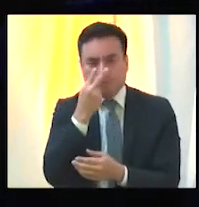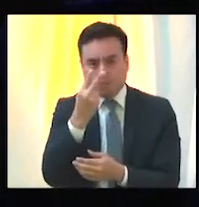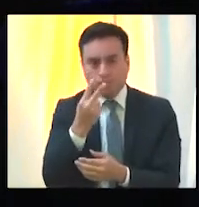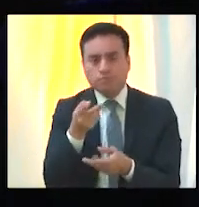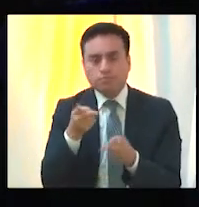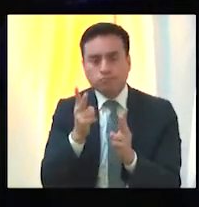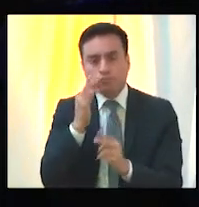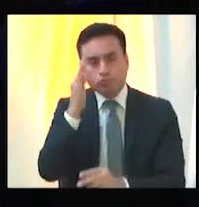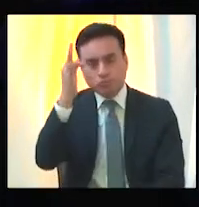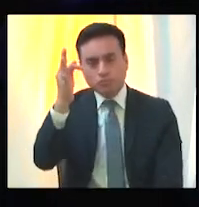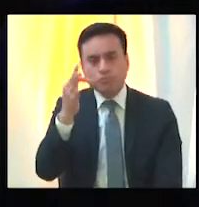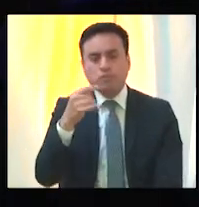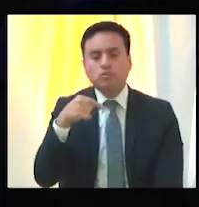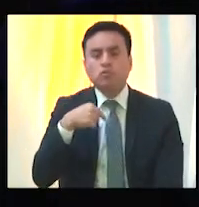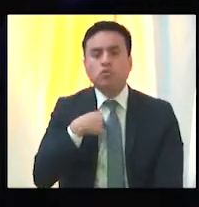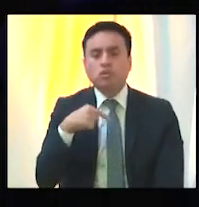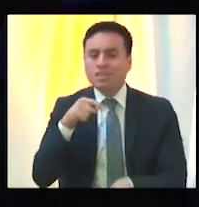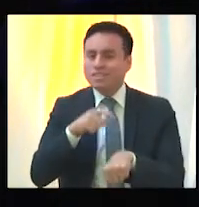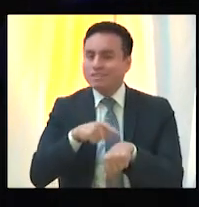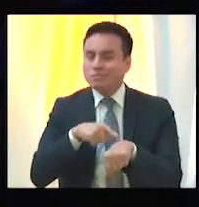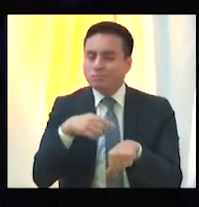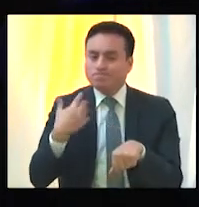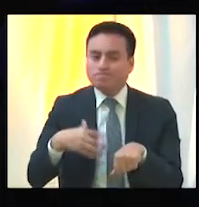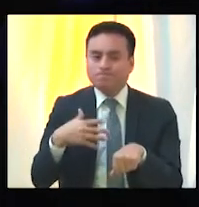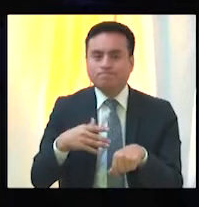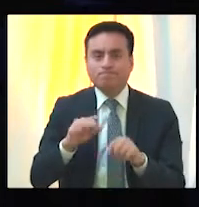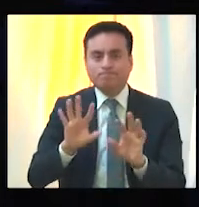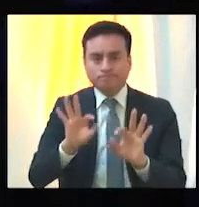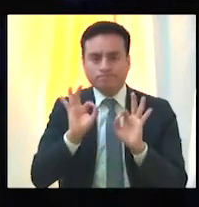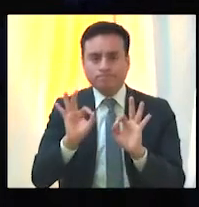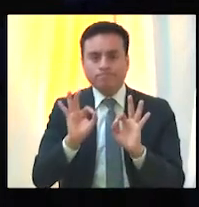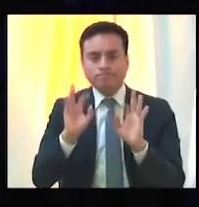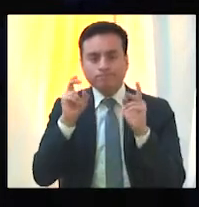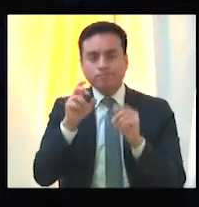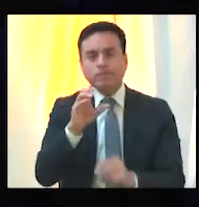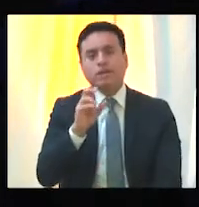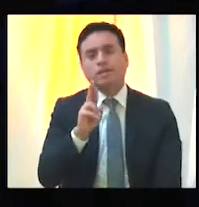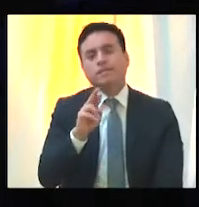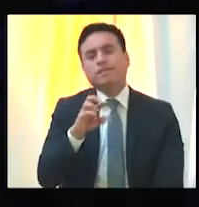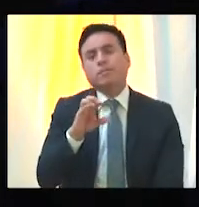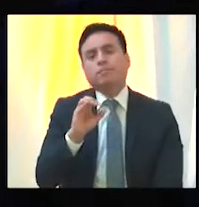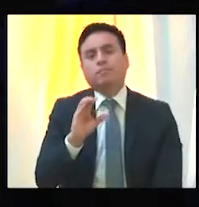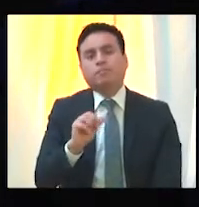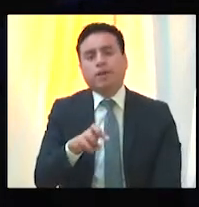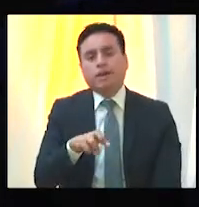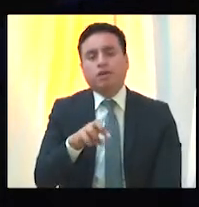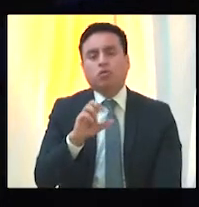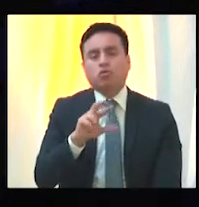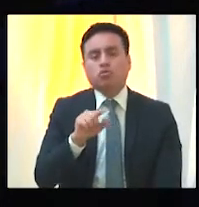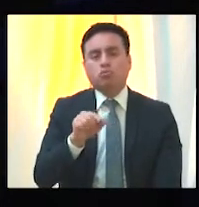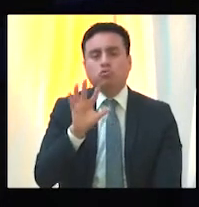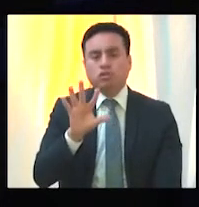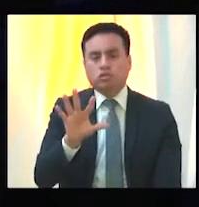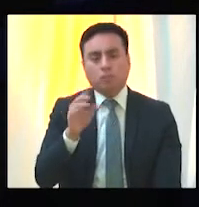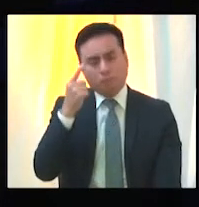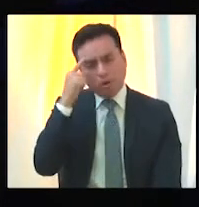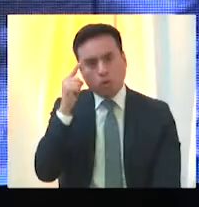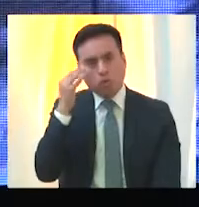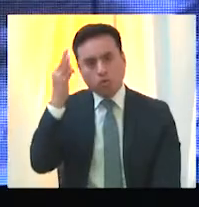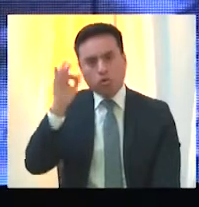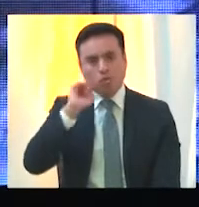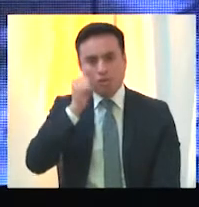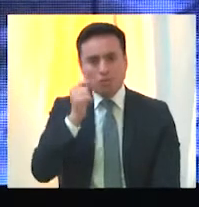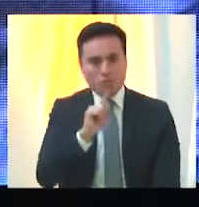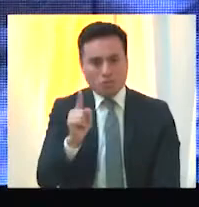futuro. Yo ahora, por razones de tiempo, por supuesto, voy a enfatizar el escenario RCP 8.5, pero recuerden, esto no es un pronóstico para